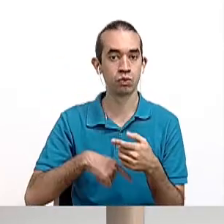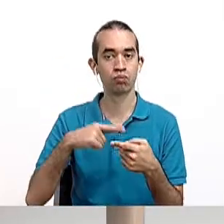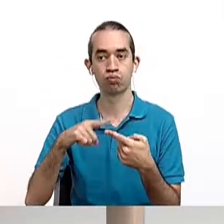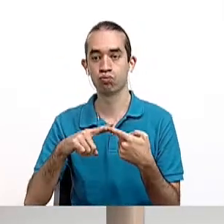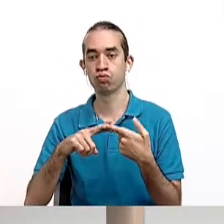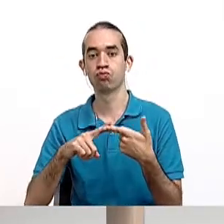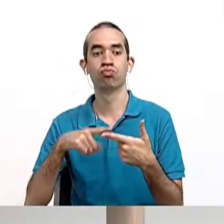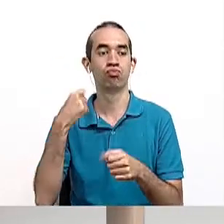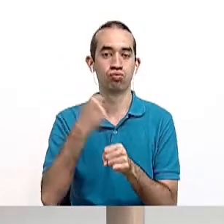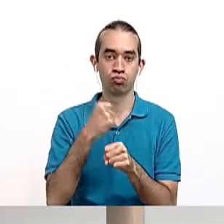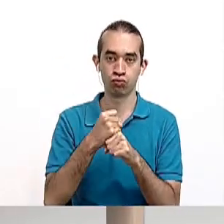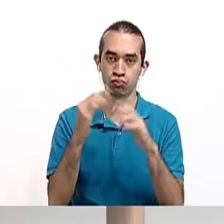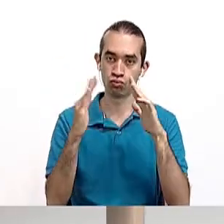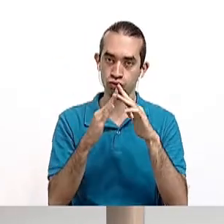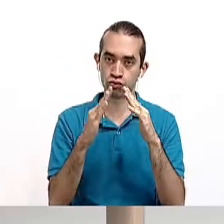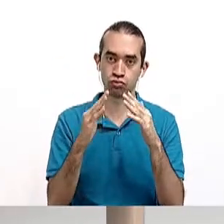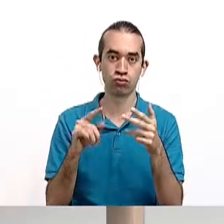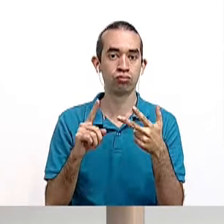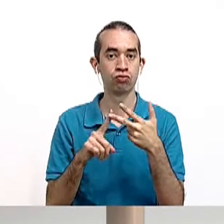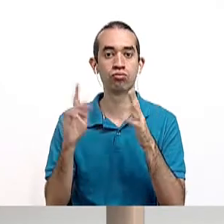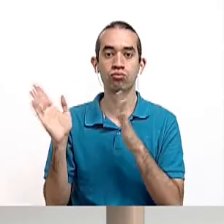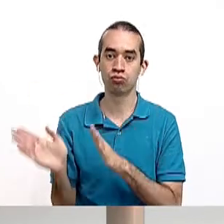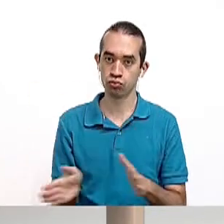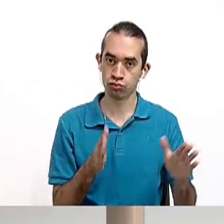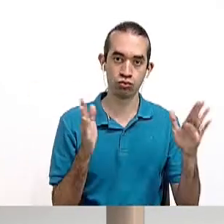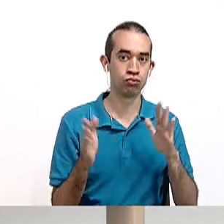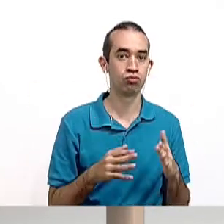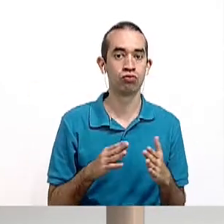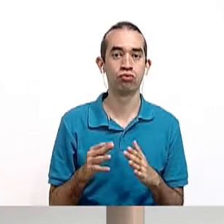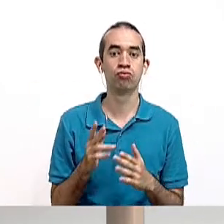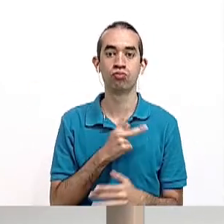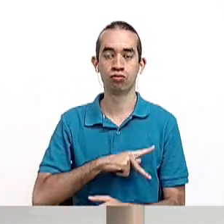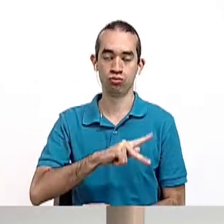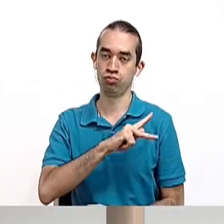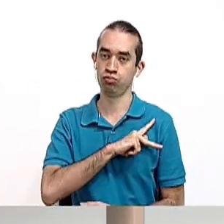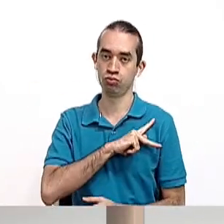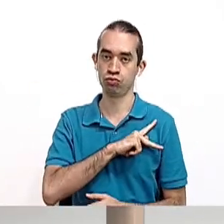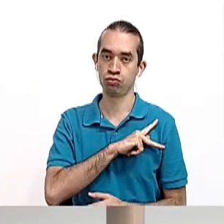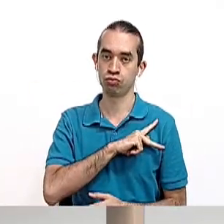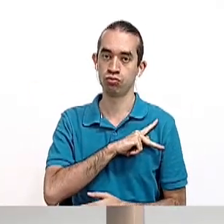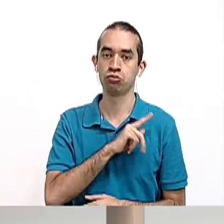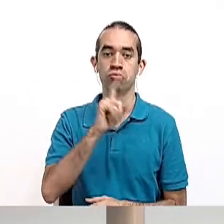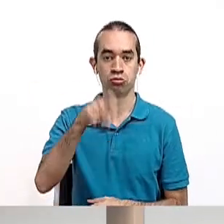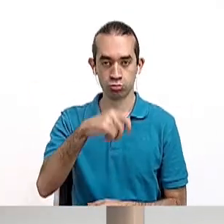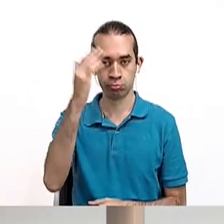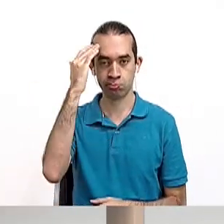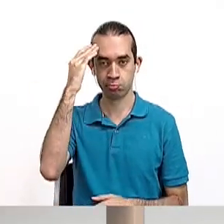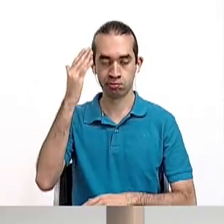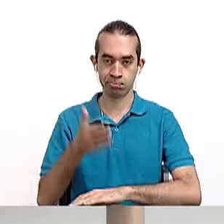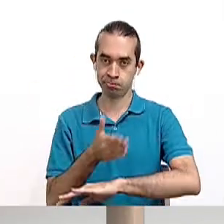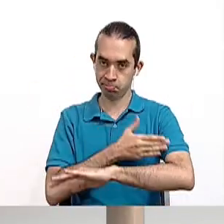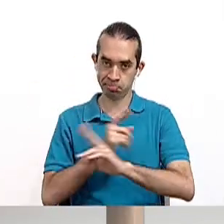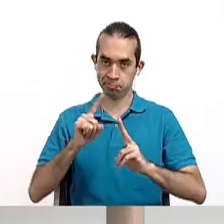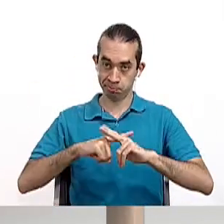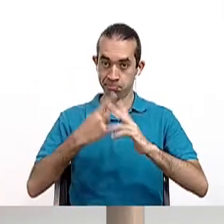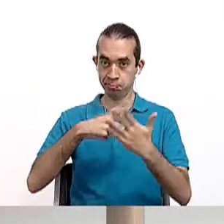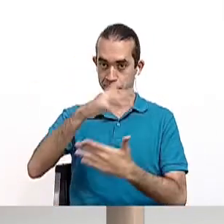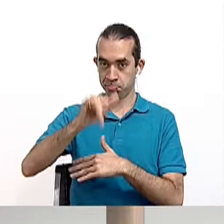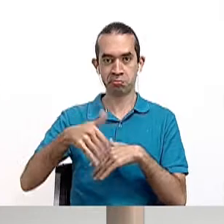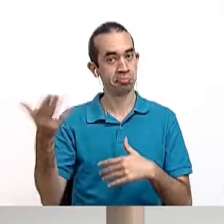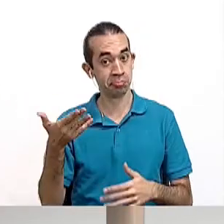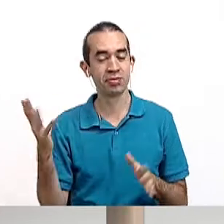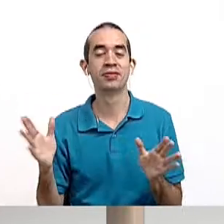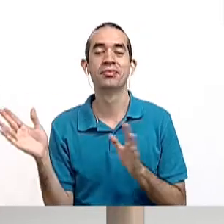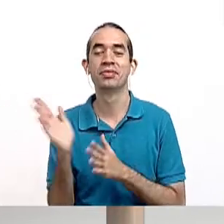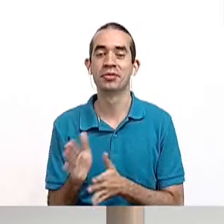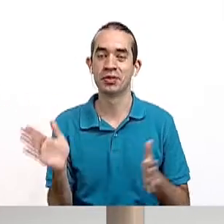tareas, planes personales y van a tomar en cuenta la preparación antes de iniciar ese proyecto. Así que nos